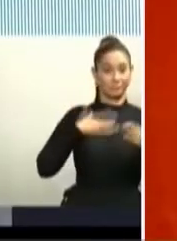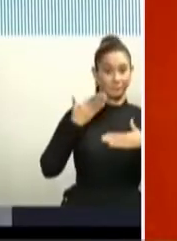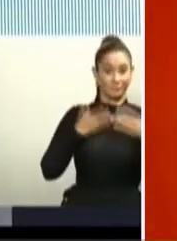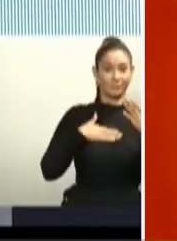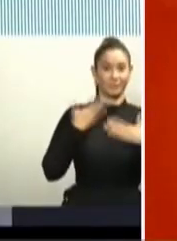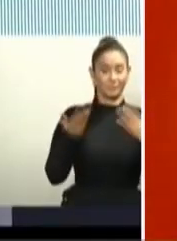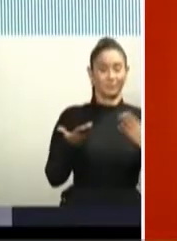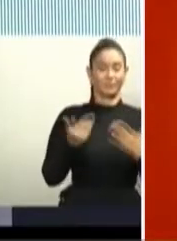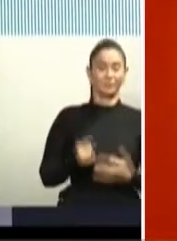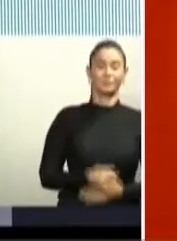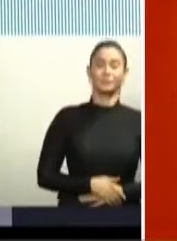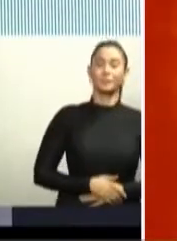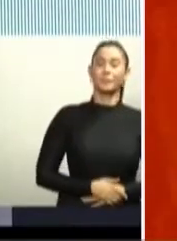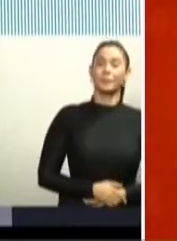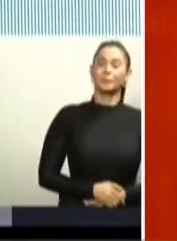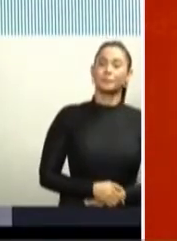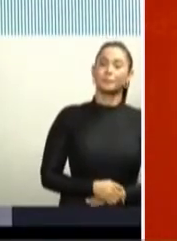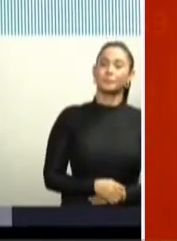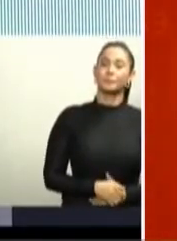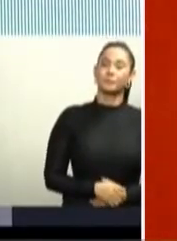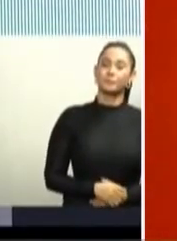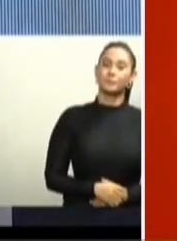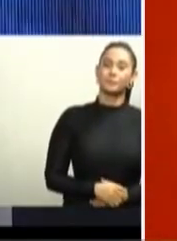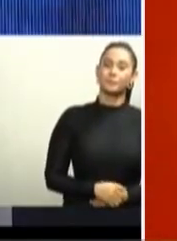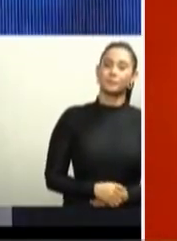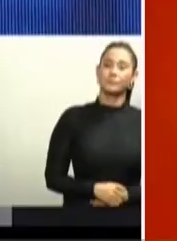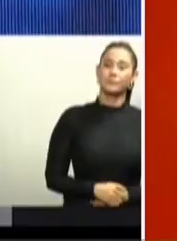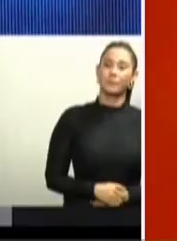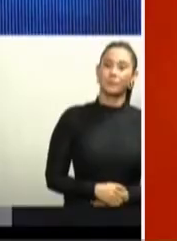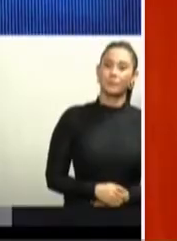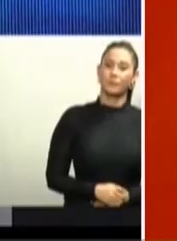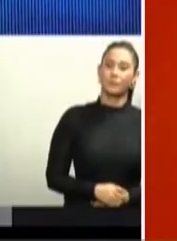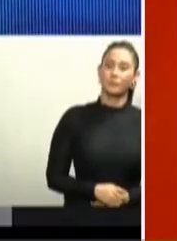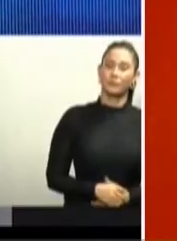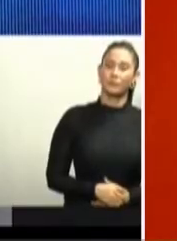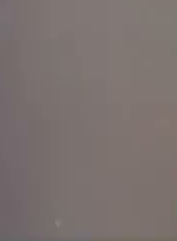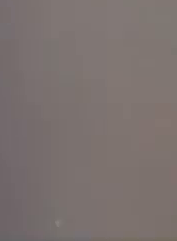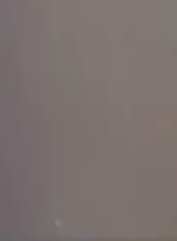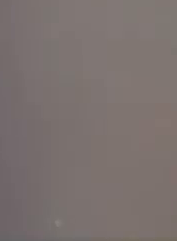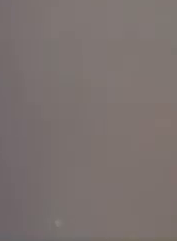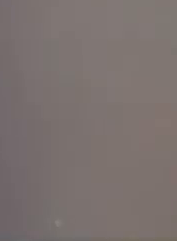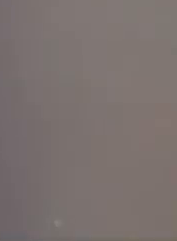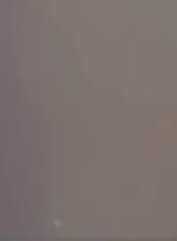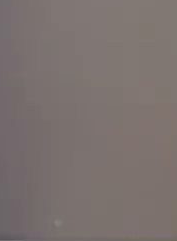de la República, Luis Abinader, está encabezando esta actividad. Más adelante